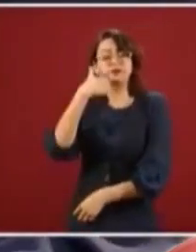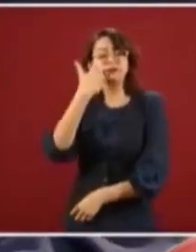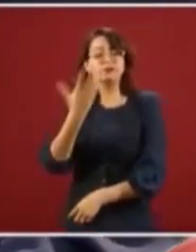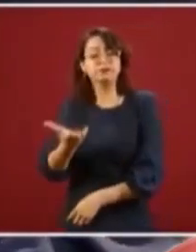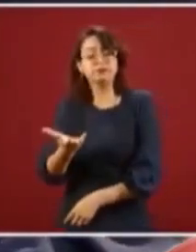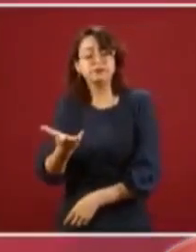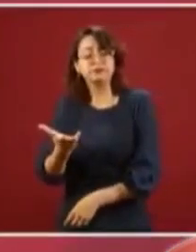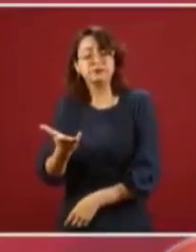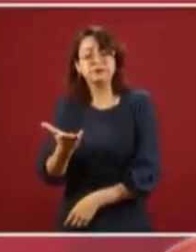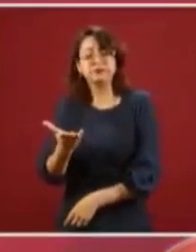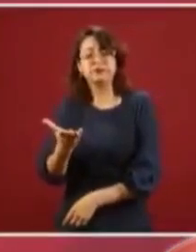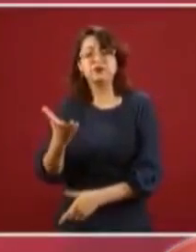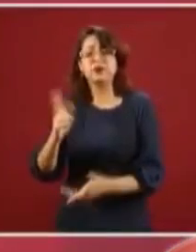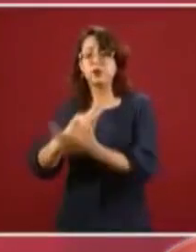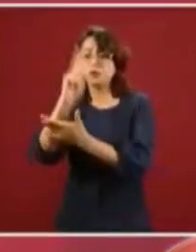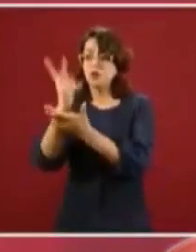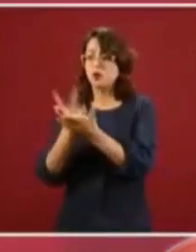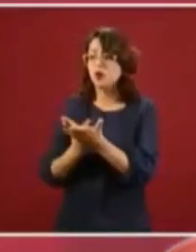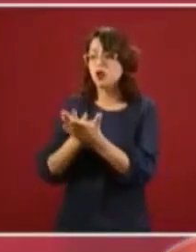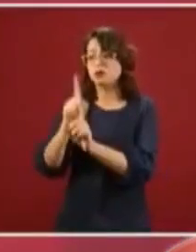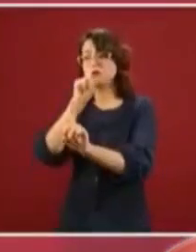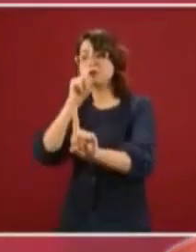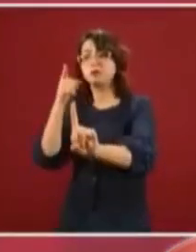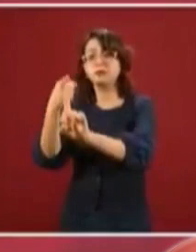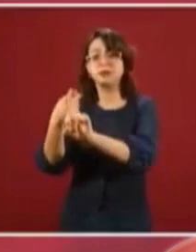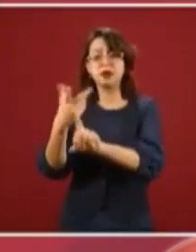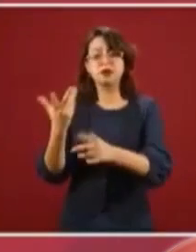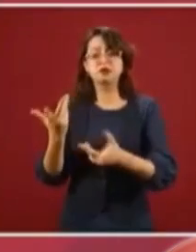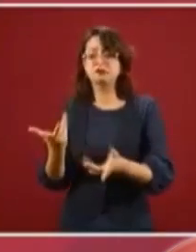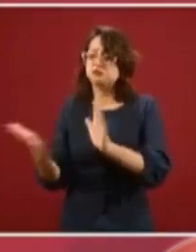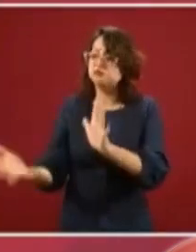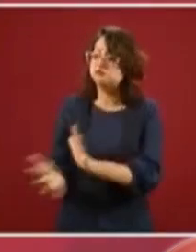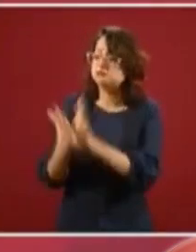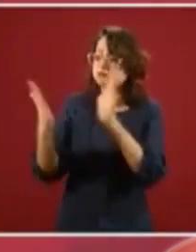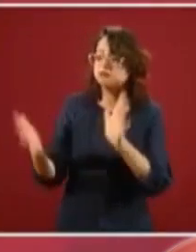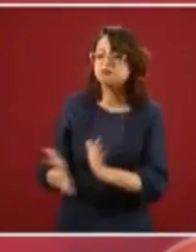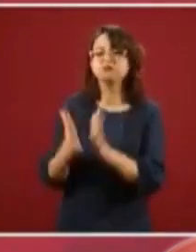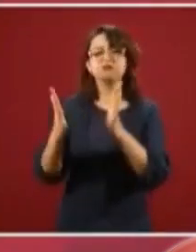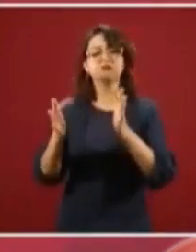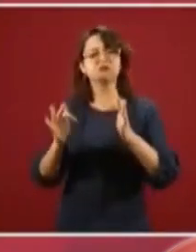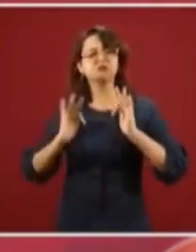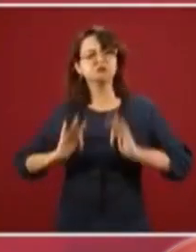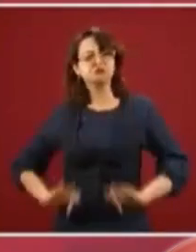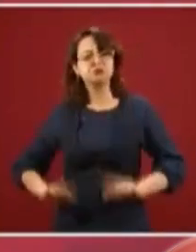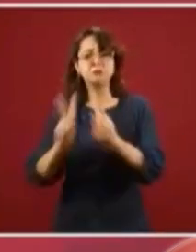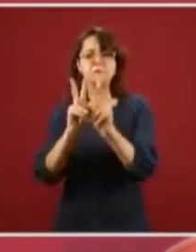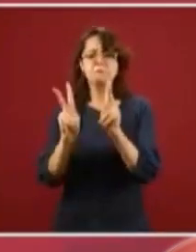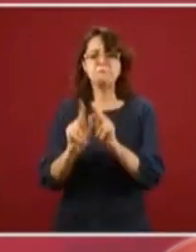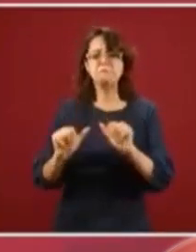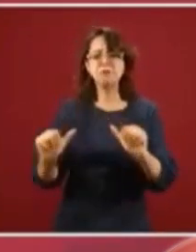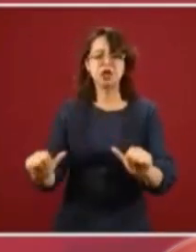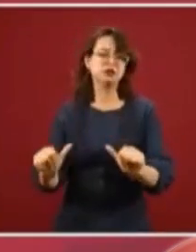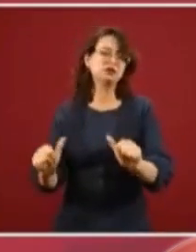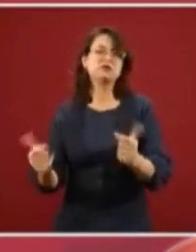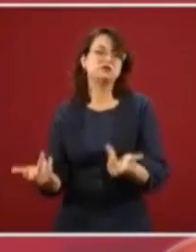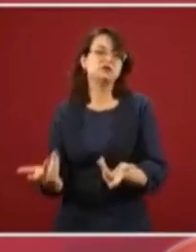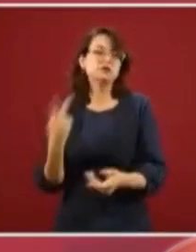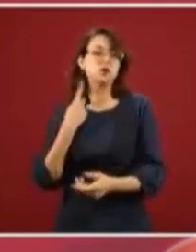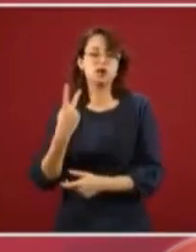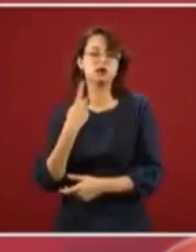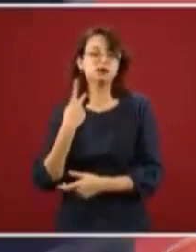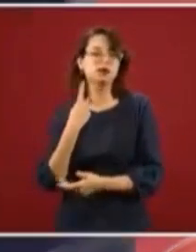en función de un programa, para participar pacíficamente en la vida pública del